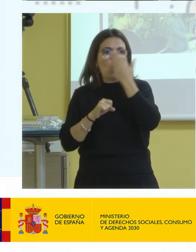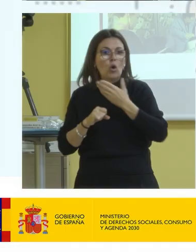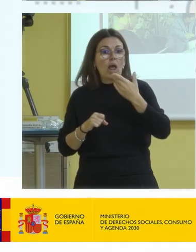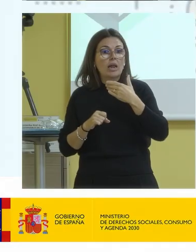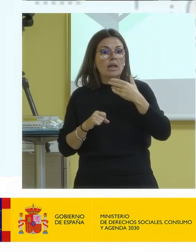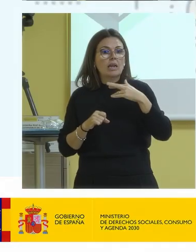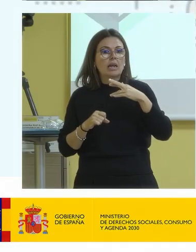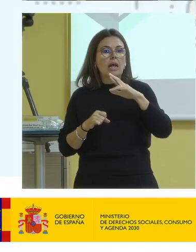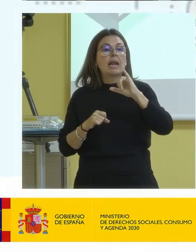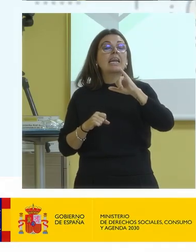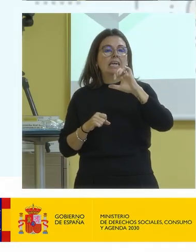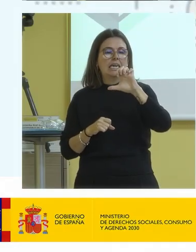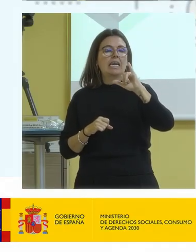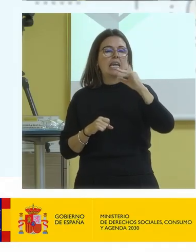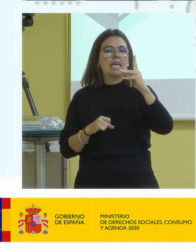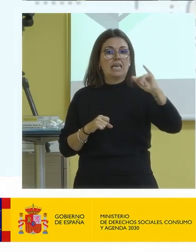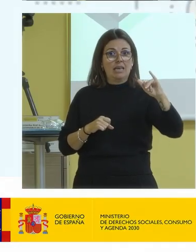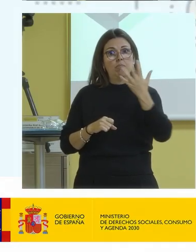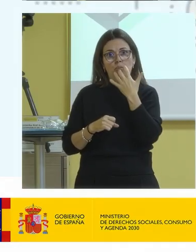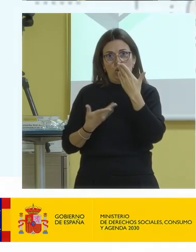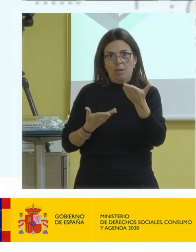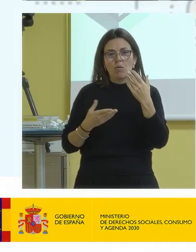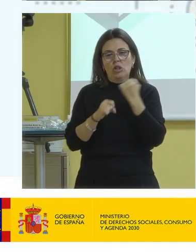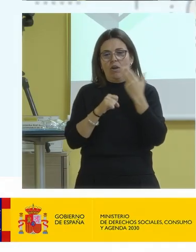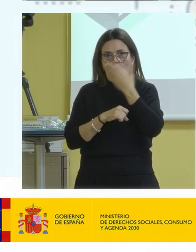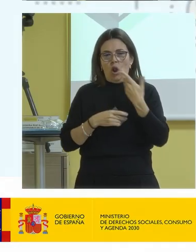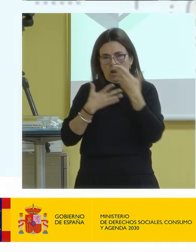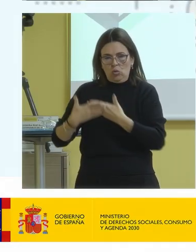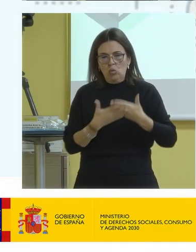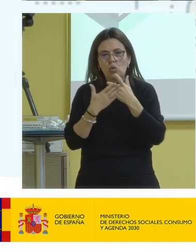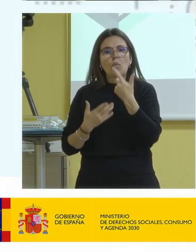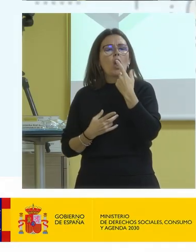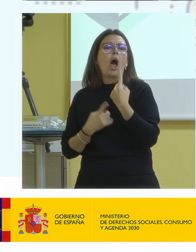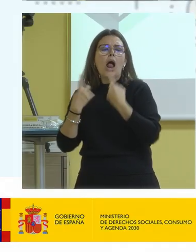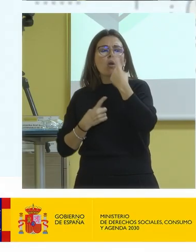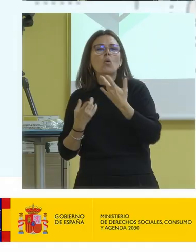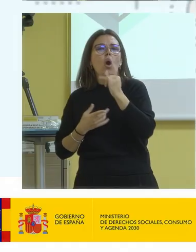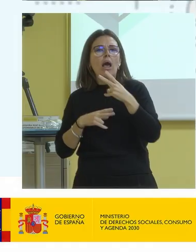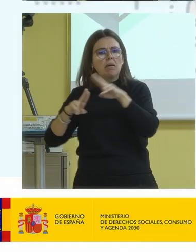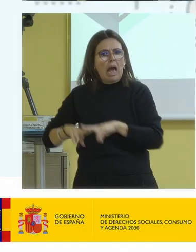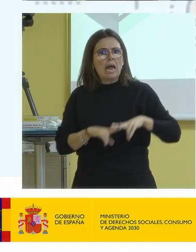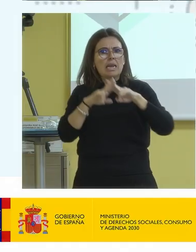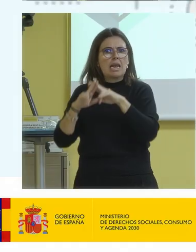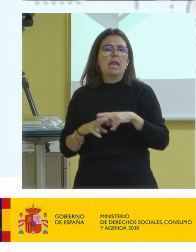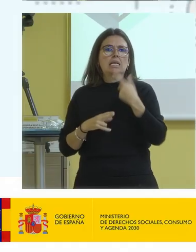queremos hacerlo. Pero, como decía, tenemos estudios muy complejos de metaanálisis, ensayos clínicos, que tienen mucha más veracidad que la